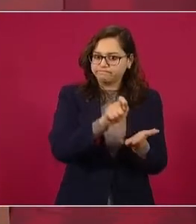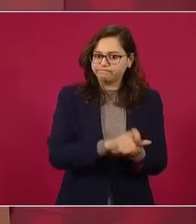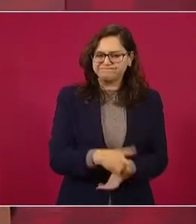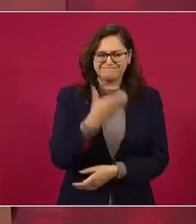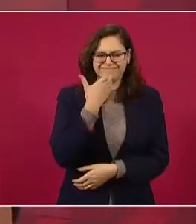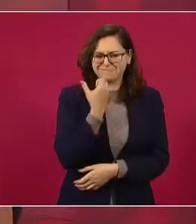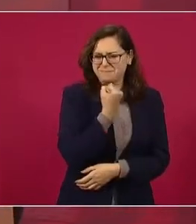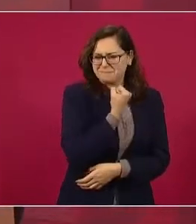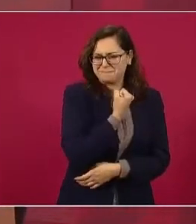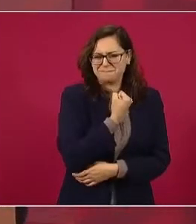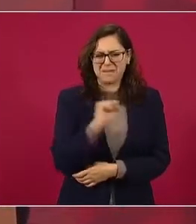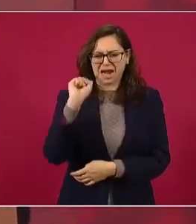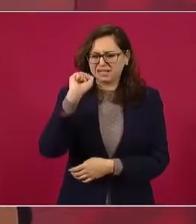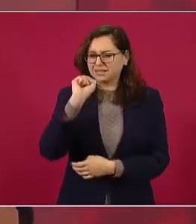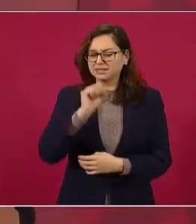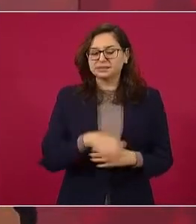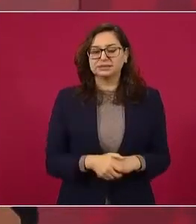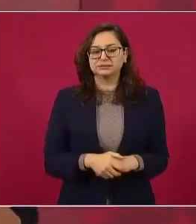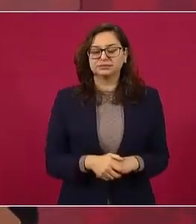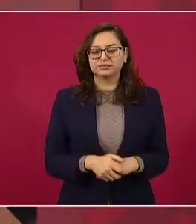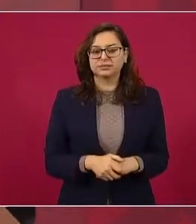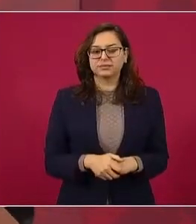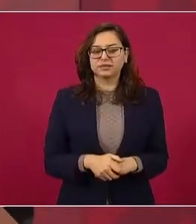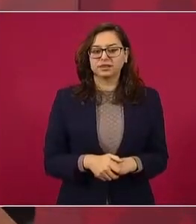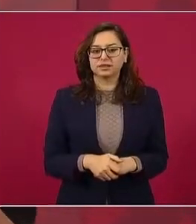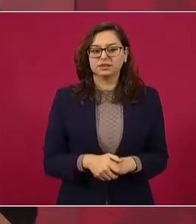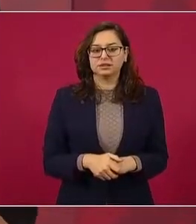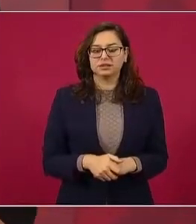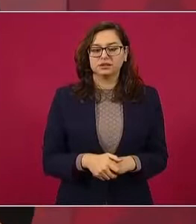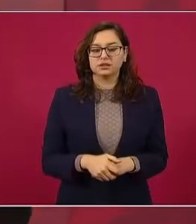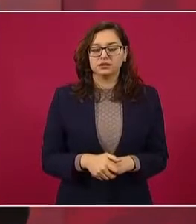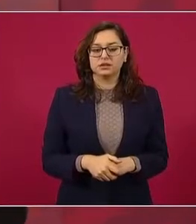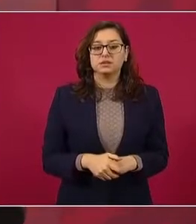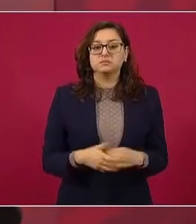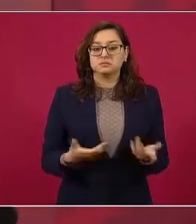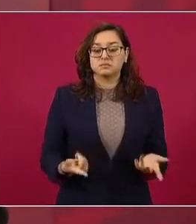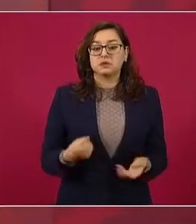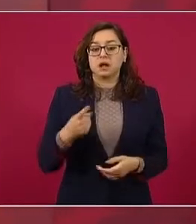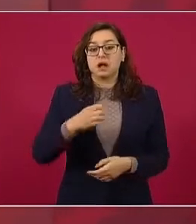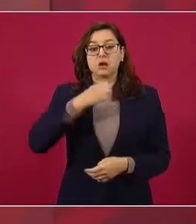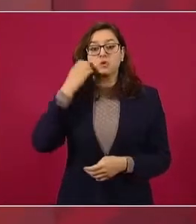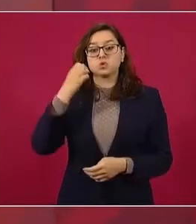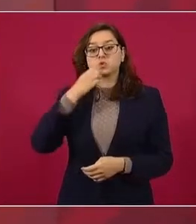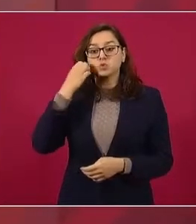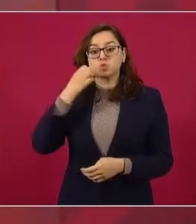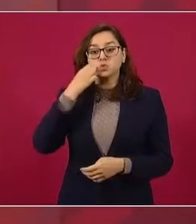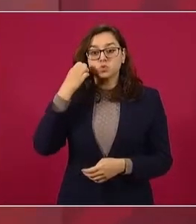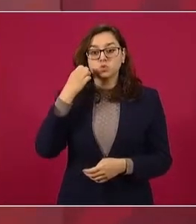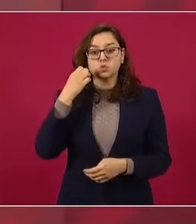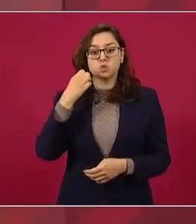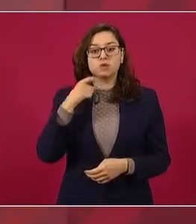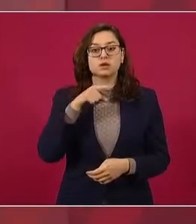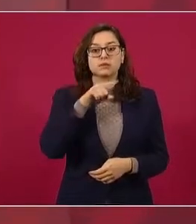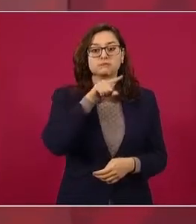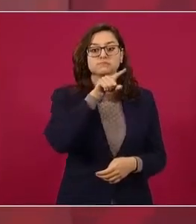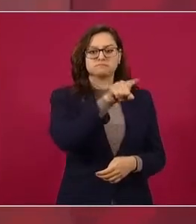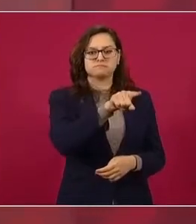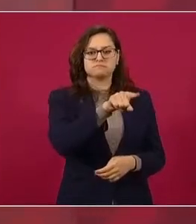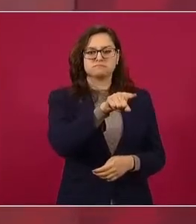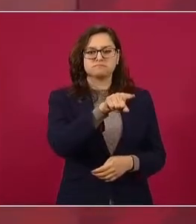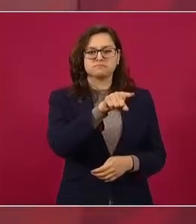todavía. Y era el que en la escuela, en vez de seguir